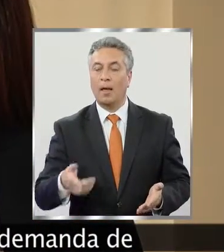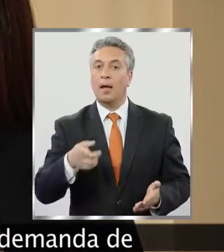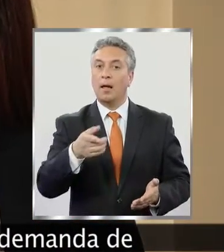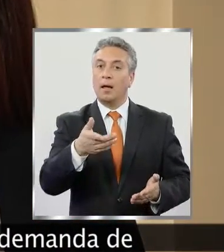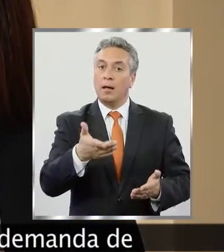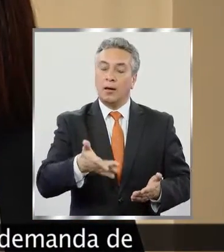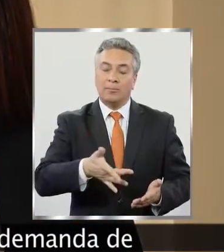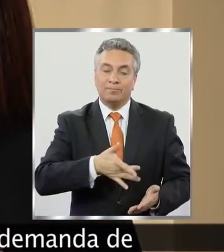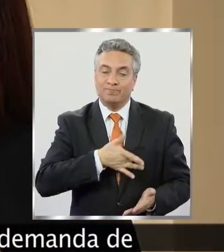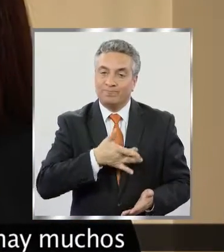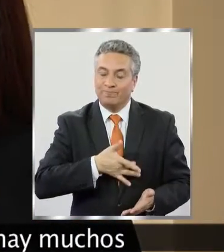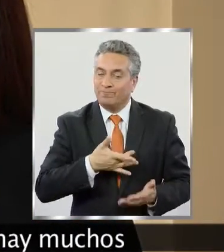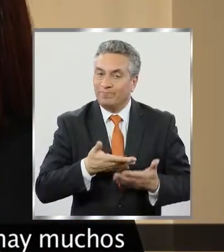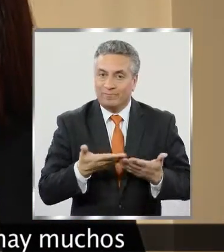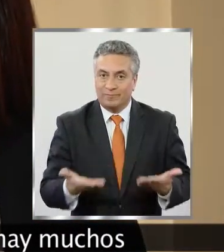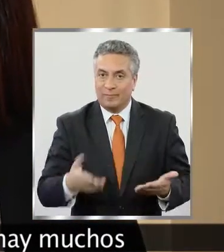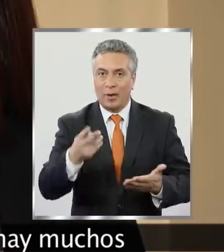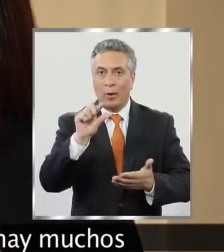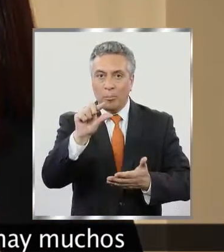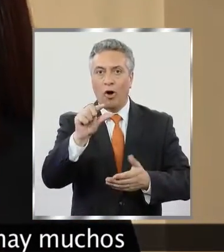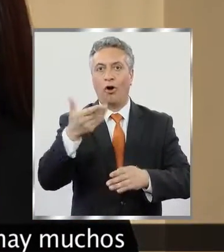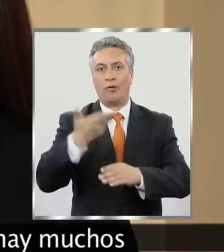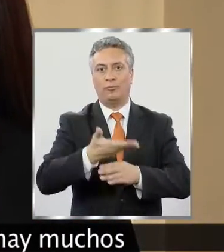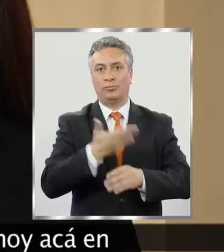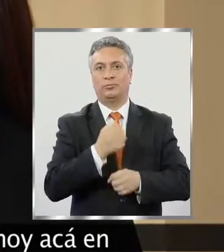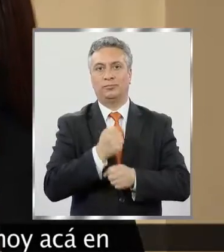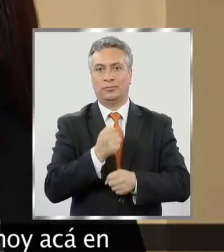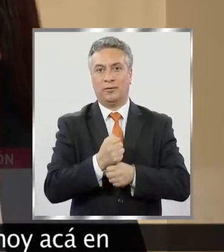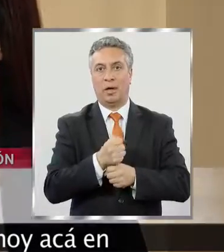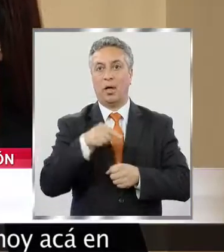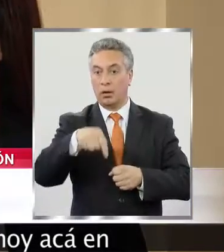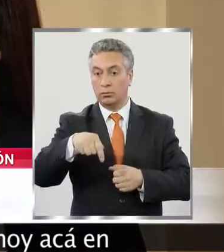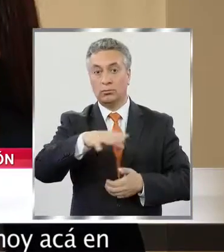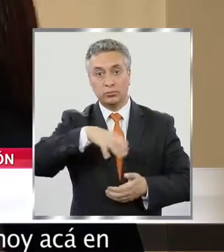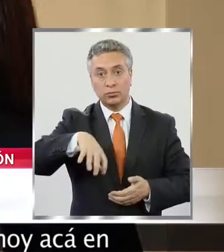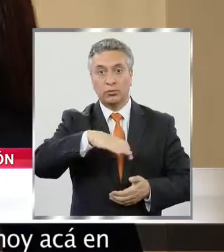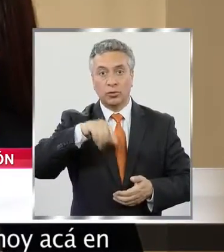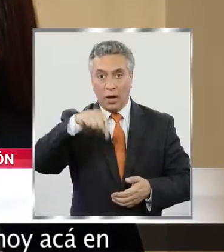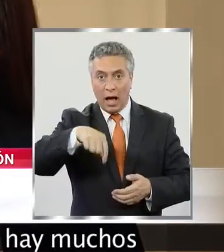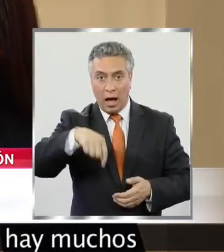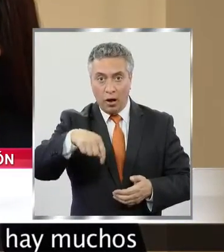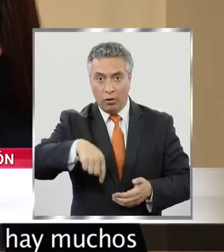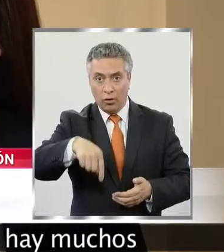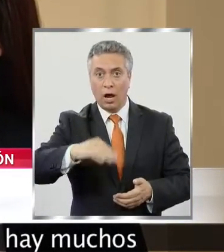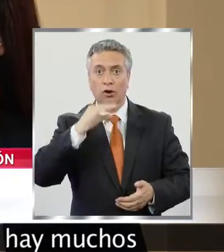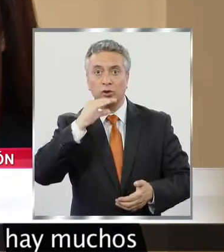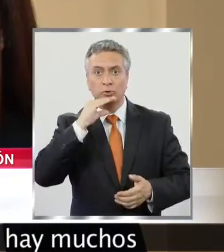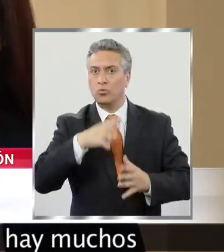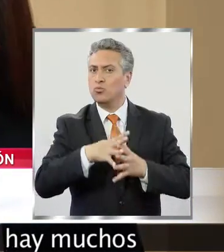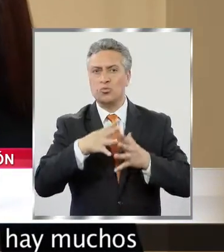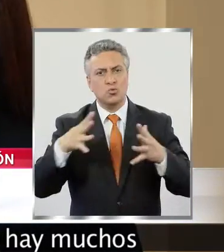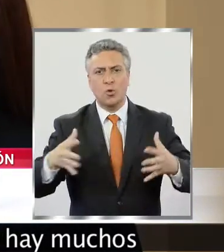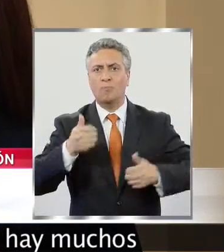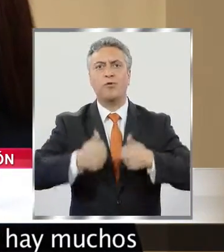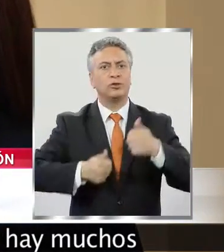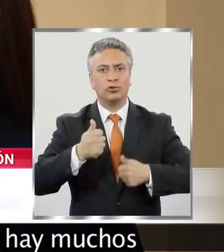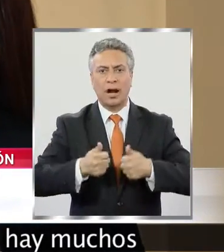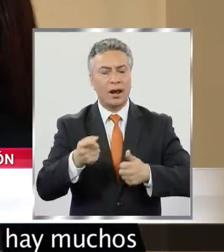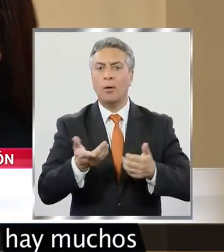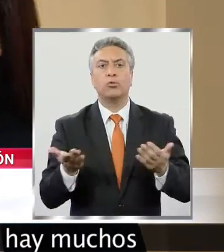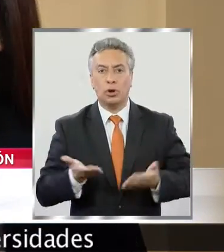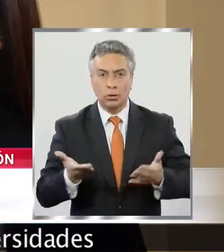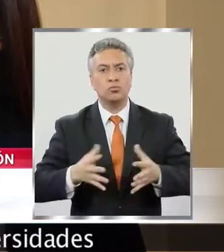hay poca demanda de trabajo. Lo que pasa es que hay muchos profesionales en el día de hoy acá en Concepción. ¿Por qué? Porque